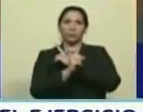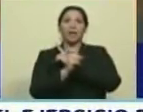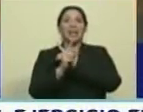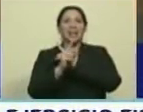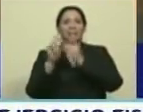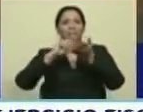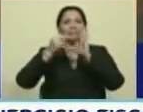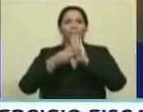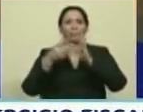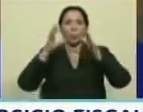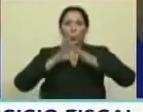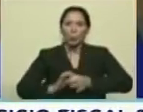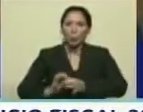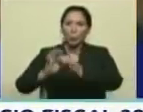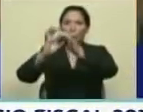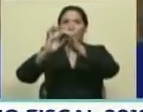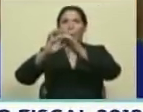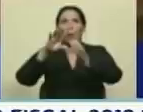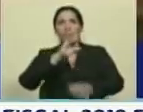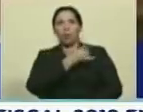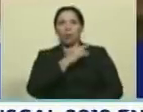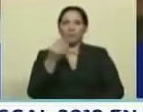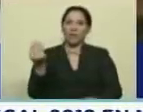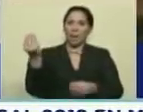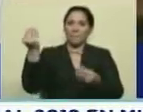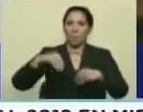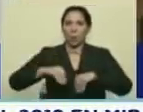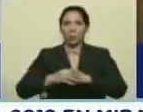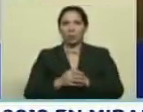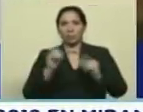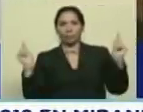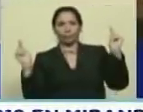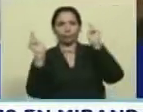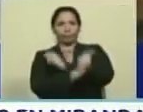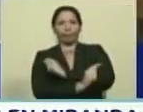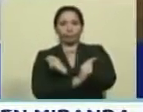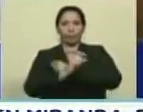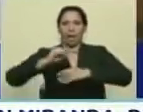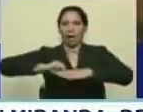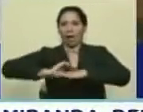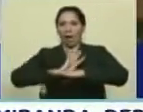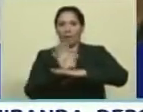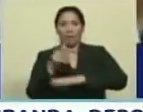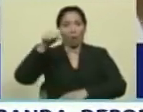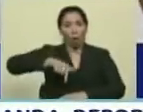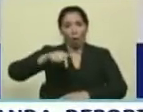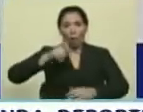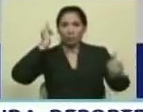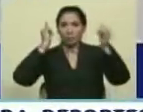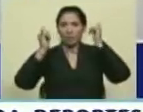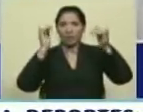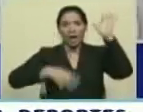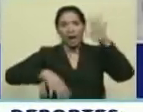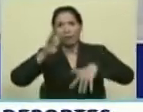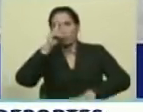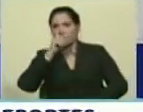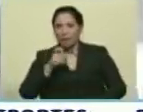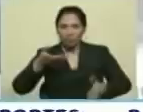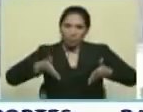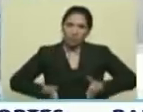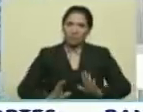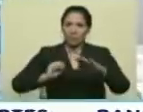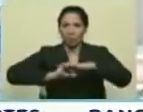los aportes de Bolivia se transformó en ALBA TSP. De manera que hoy celebramos 14 años del nacimiento del